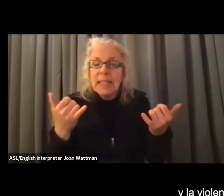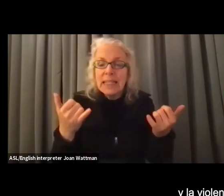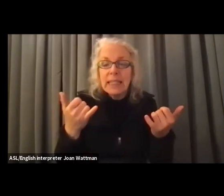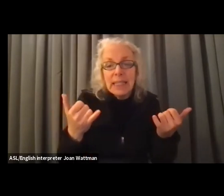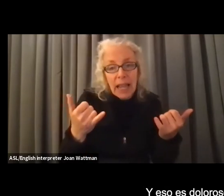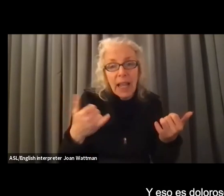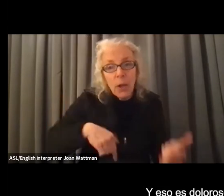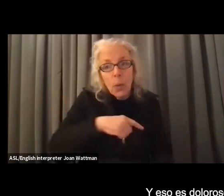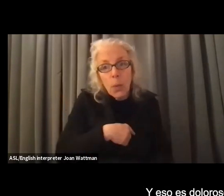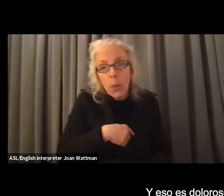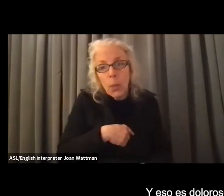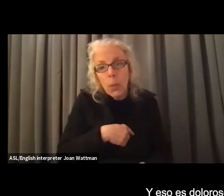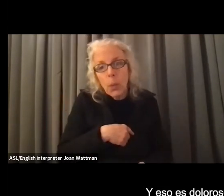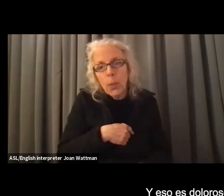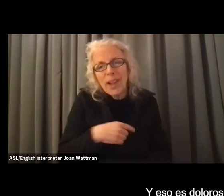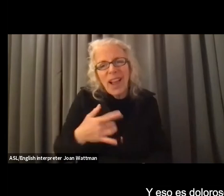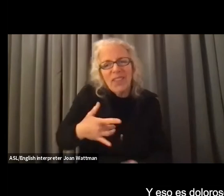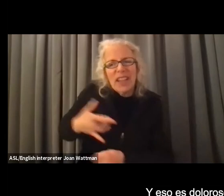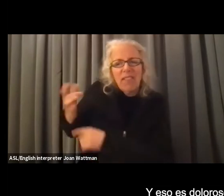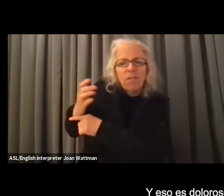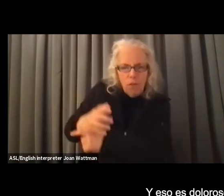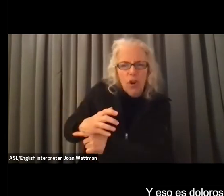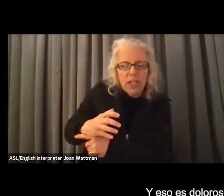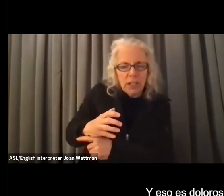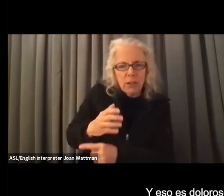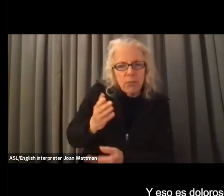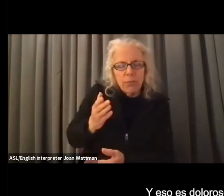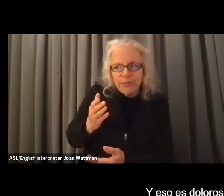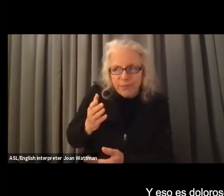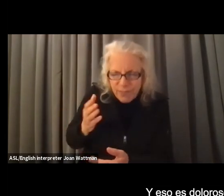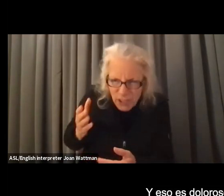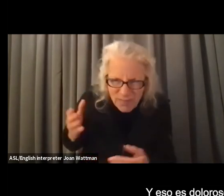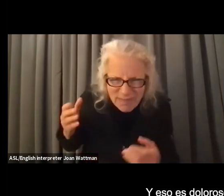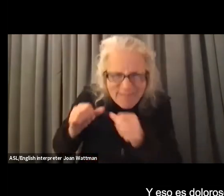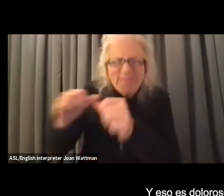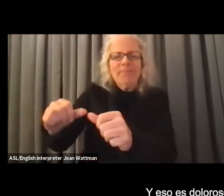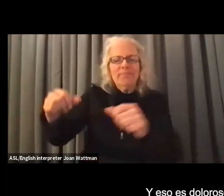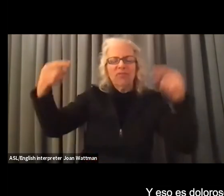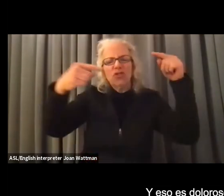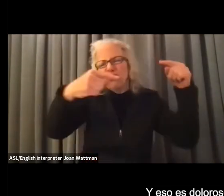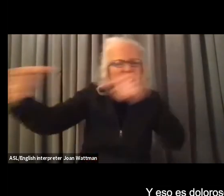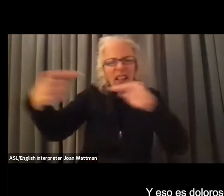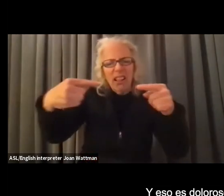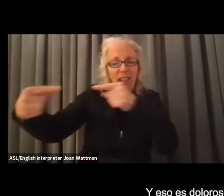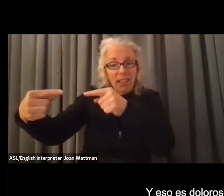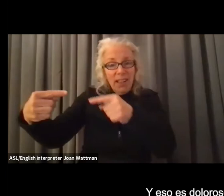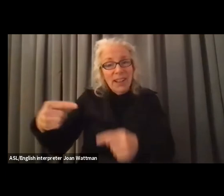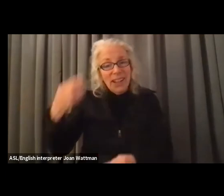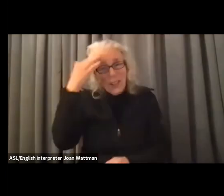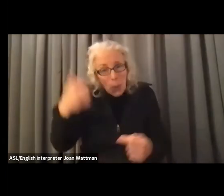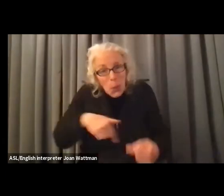sometidos. Y es doloroso eso, es triste eso, porque hasta cuándo nosotros tenemos que